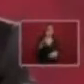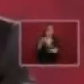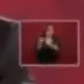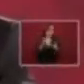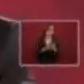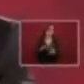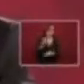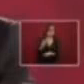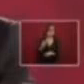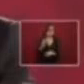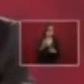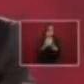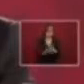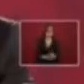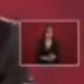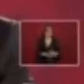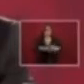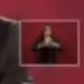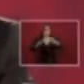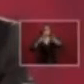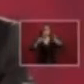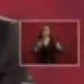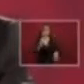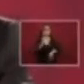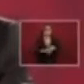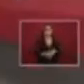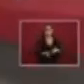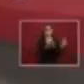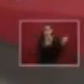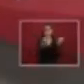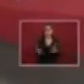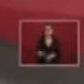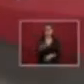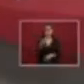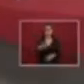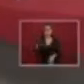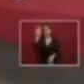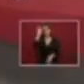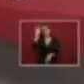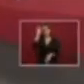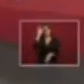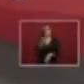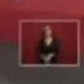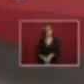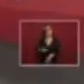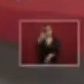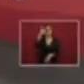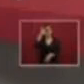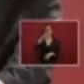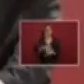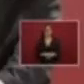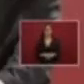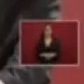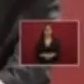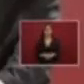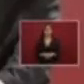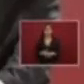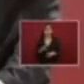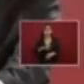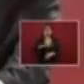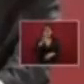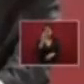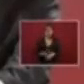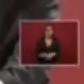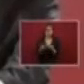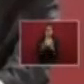entre especialistas puede ser una gran discusión por falta de transparencia. El tema del aeropuerto sí seguía siendo polarizado, ¿no? Pero la decisión del Naim